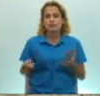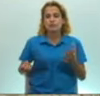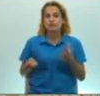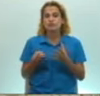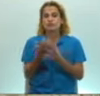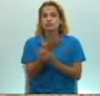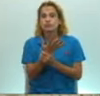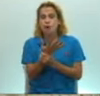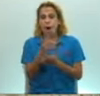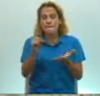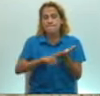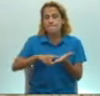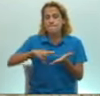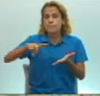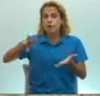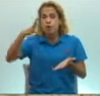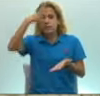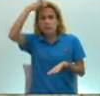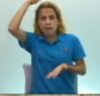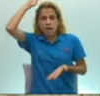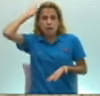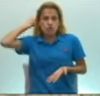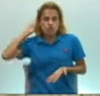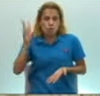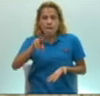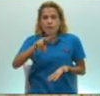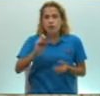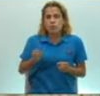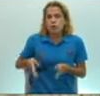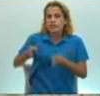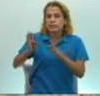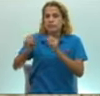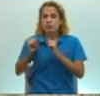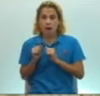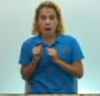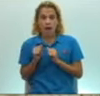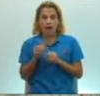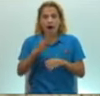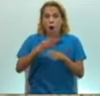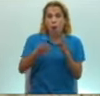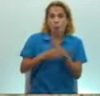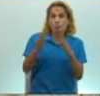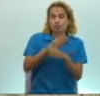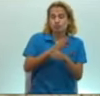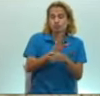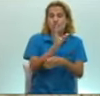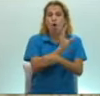vemos. Fundó colonias en las provincias romanas, va a construir en